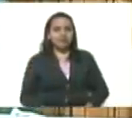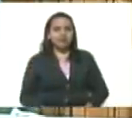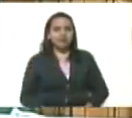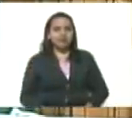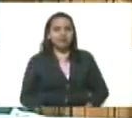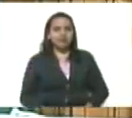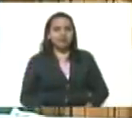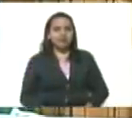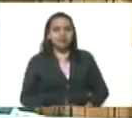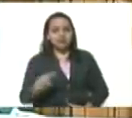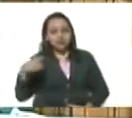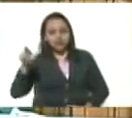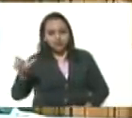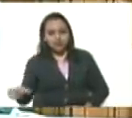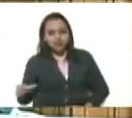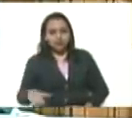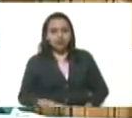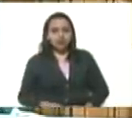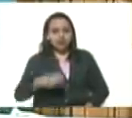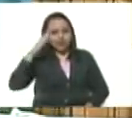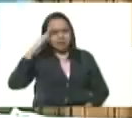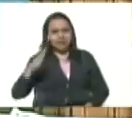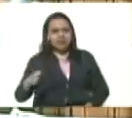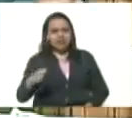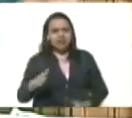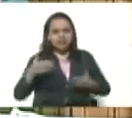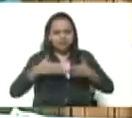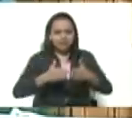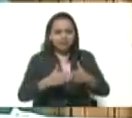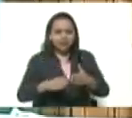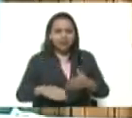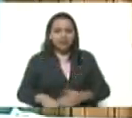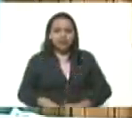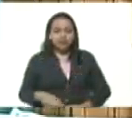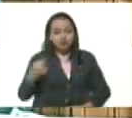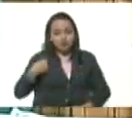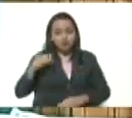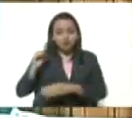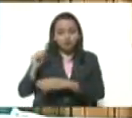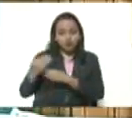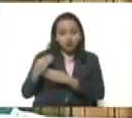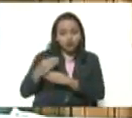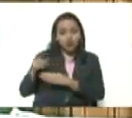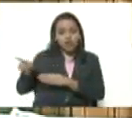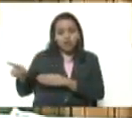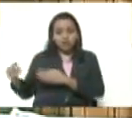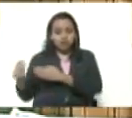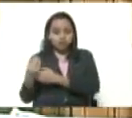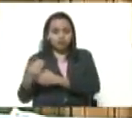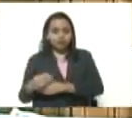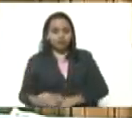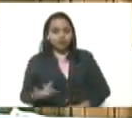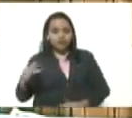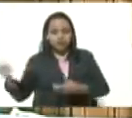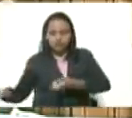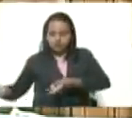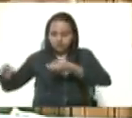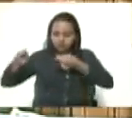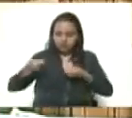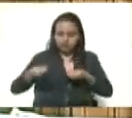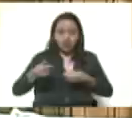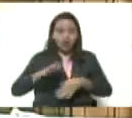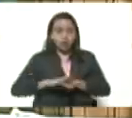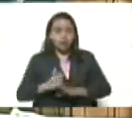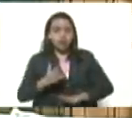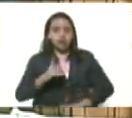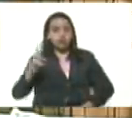Coronado, capitán de navío, yo me cuido y ellos me cuidan. Cuando me pasan un papel, porque uno